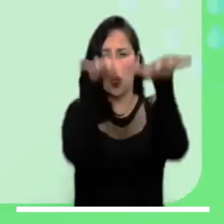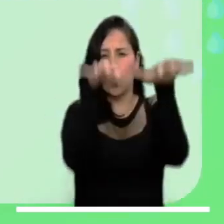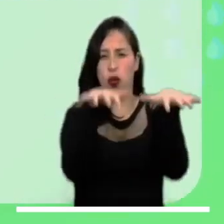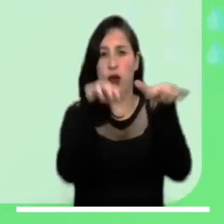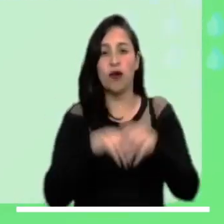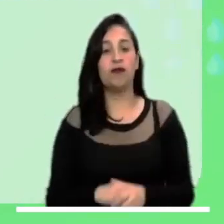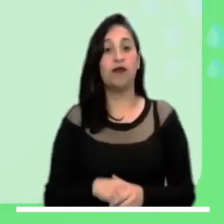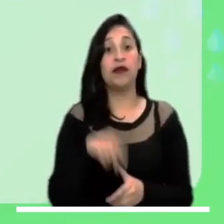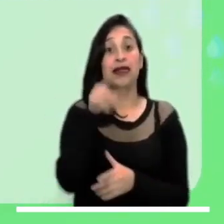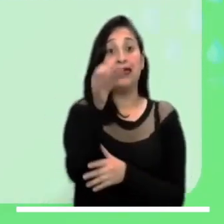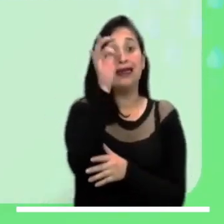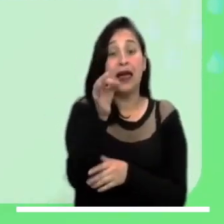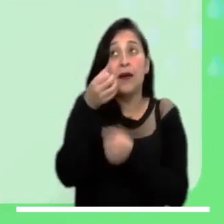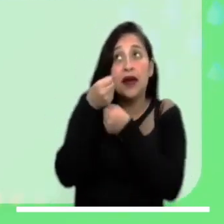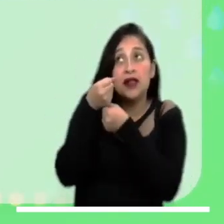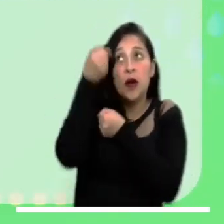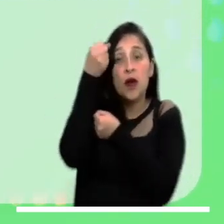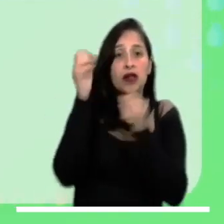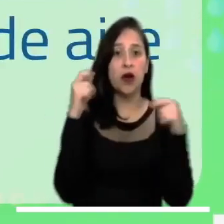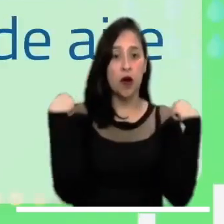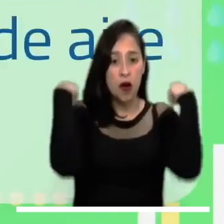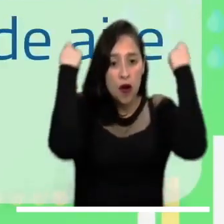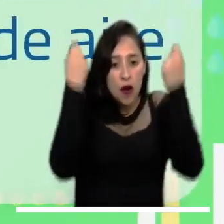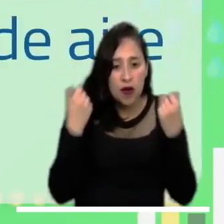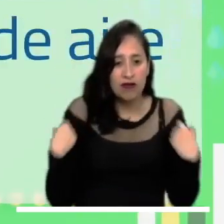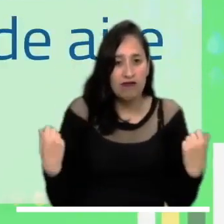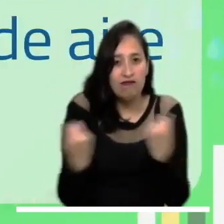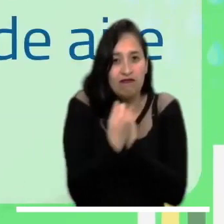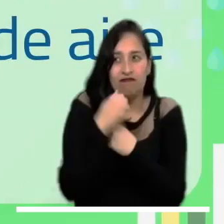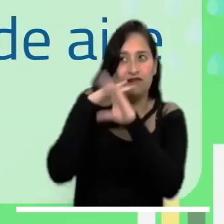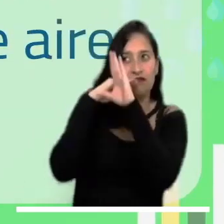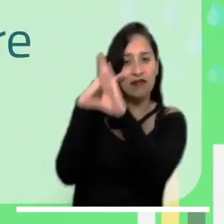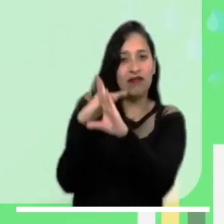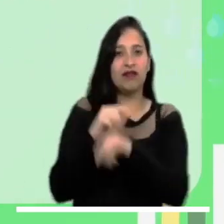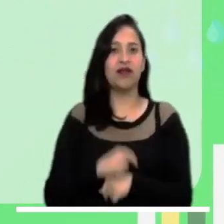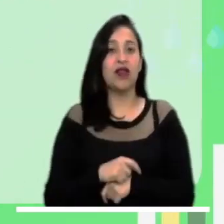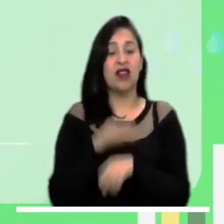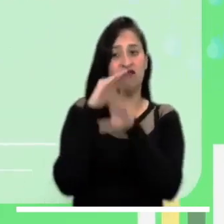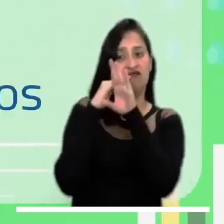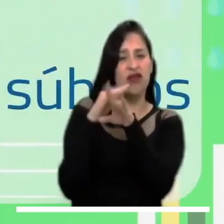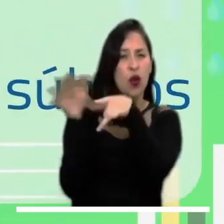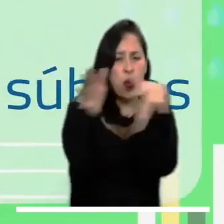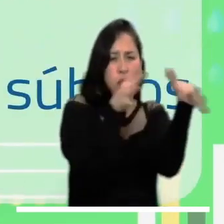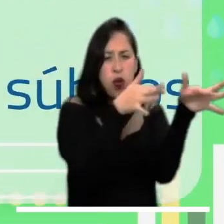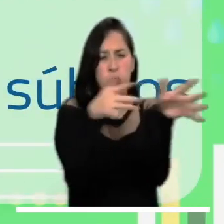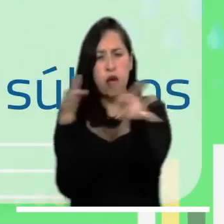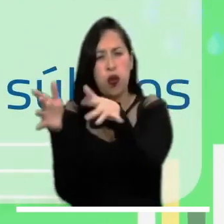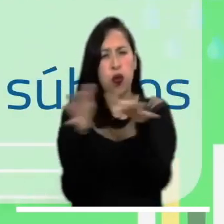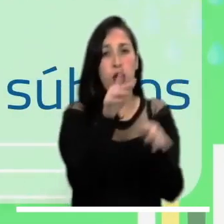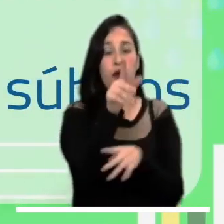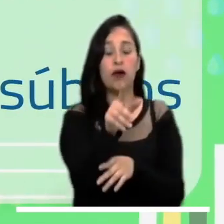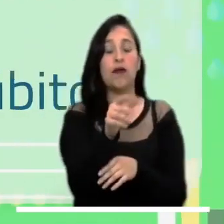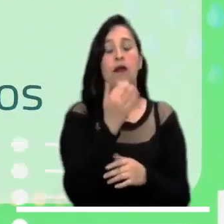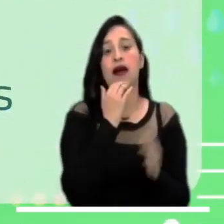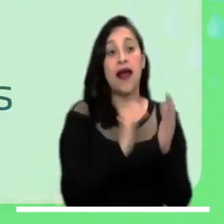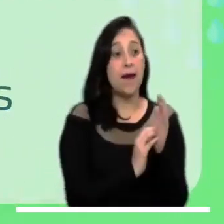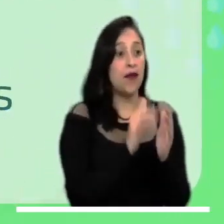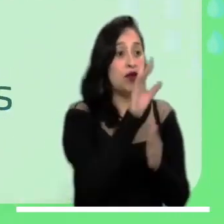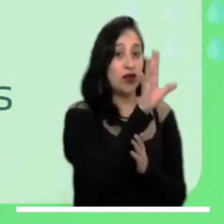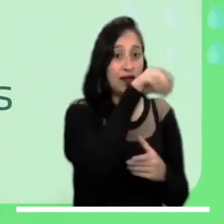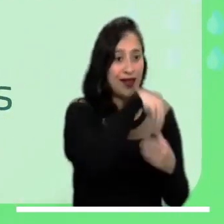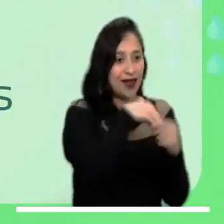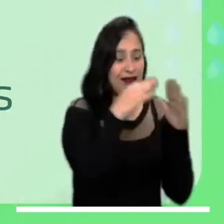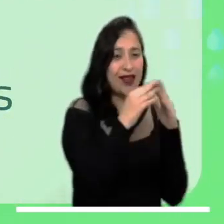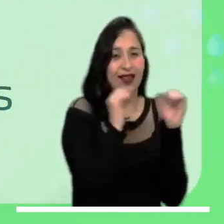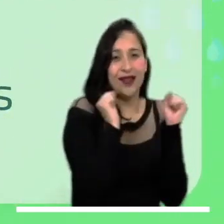utilizar calzado apropiado, no olvide llevar sombrilla o impermeable, evite las corrientes frías de aire, no se exponga